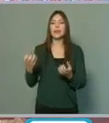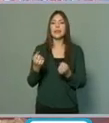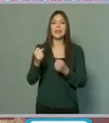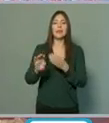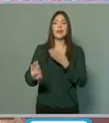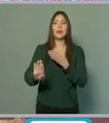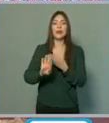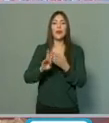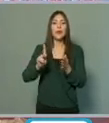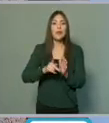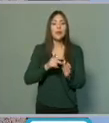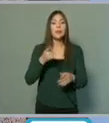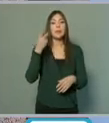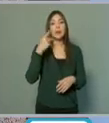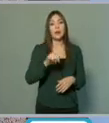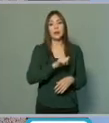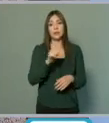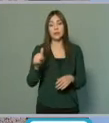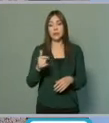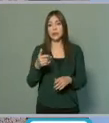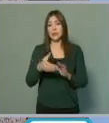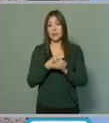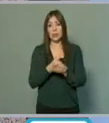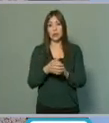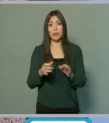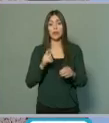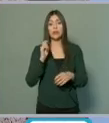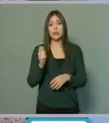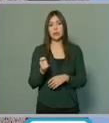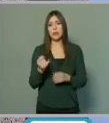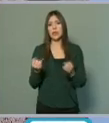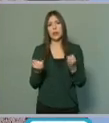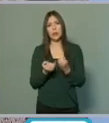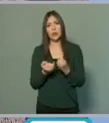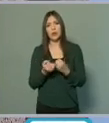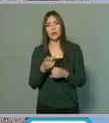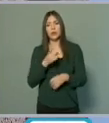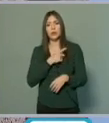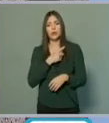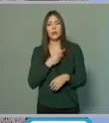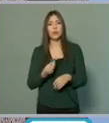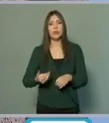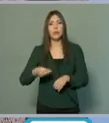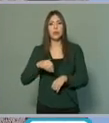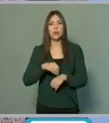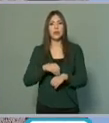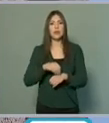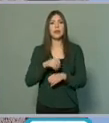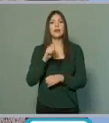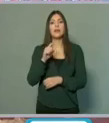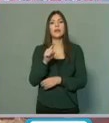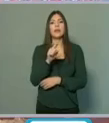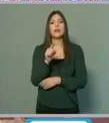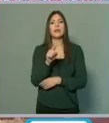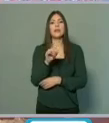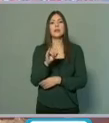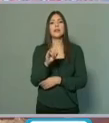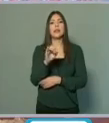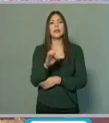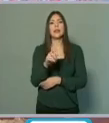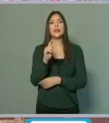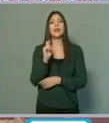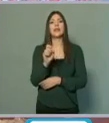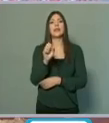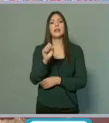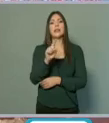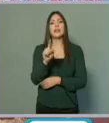¿no? Pero bueno, la forma, el saludo formal sería lo mismo, solo agregando tie y sería